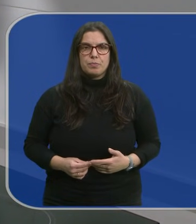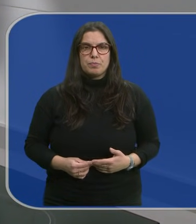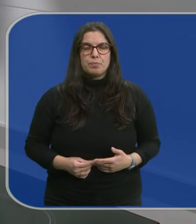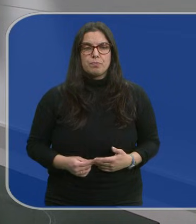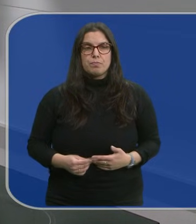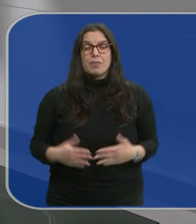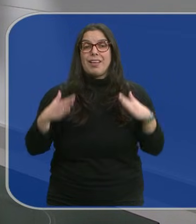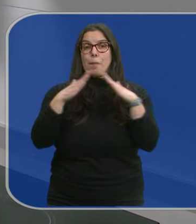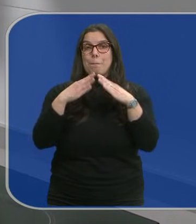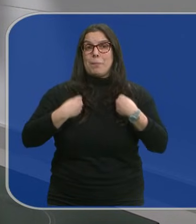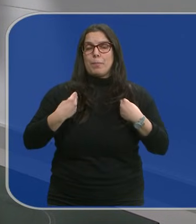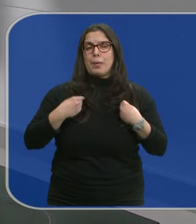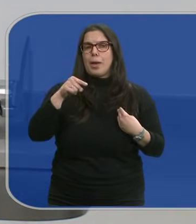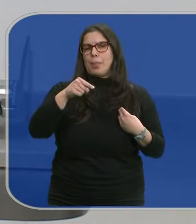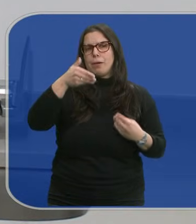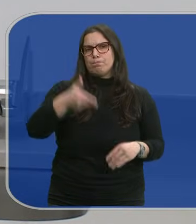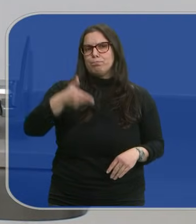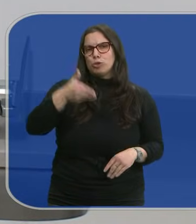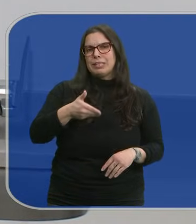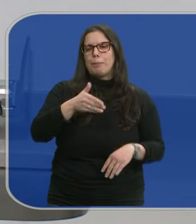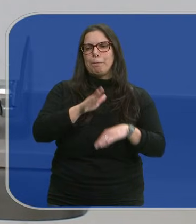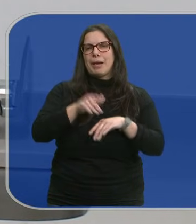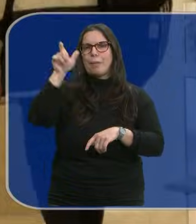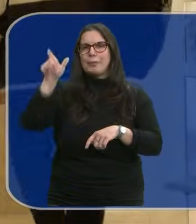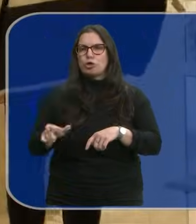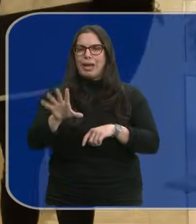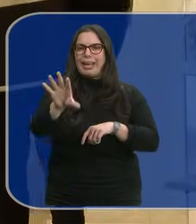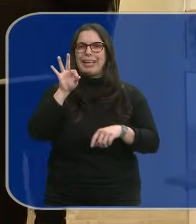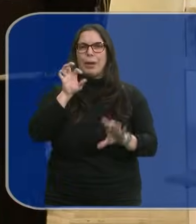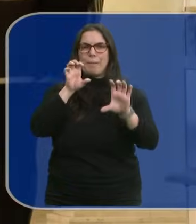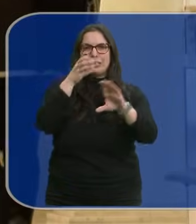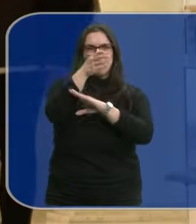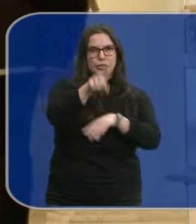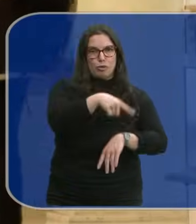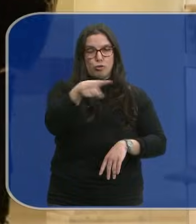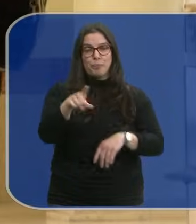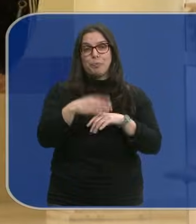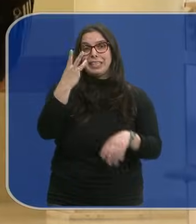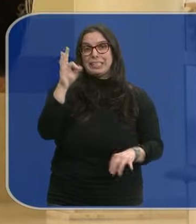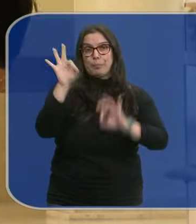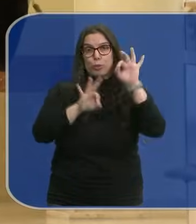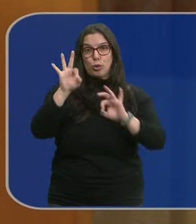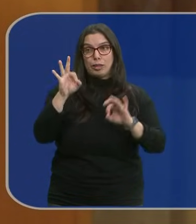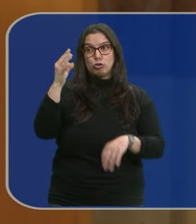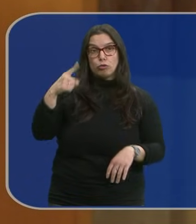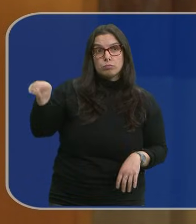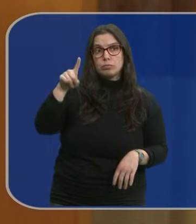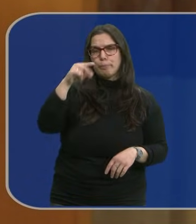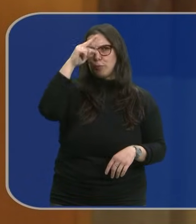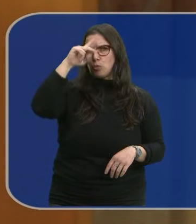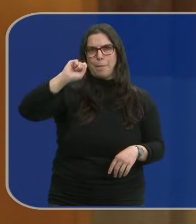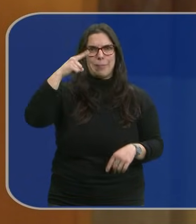La vivienda es uno de los factores principales para que un estudiante elija un país como destino. Para un 30% de ellos es una de sus